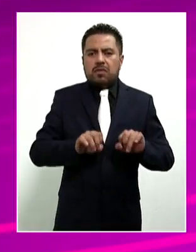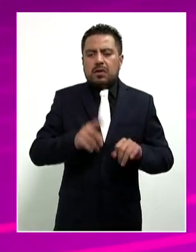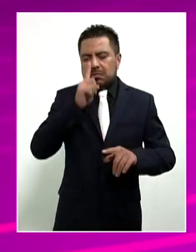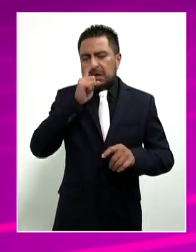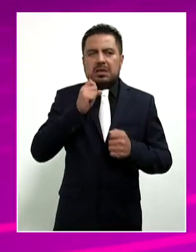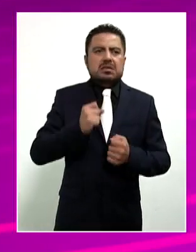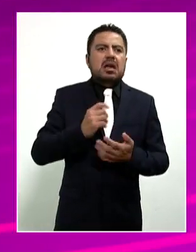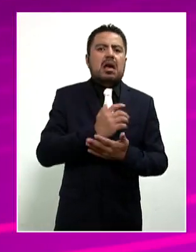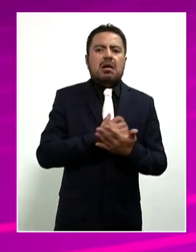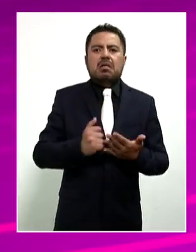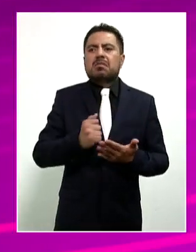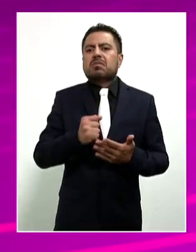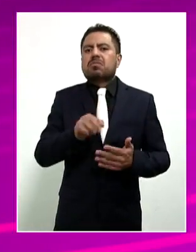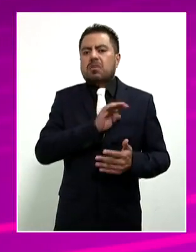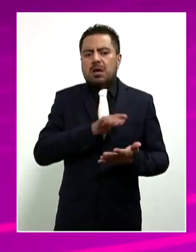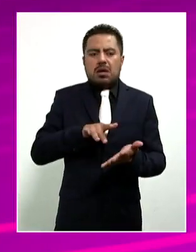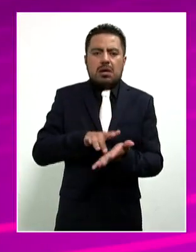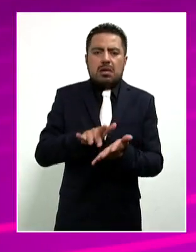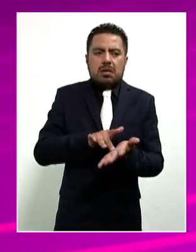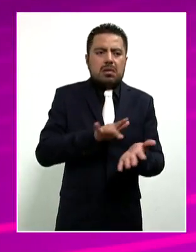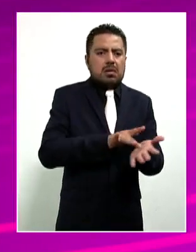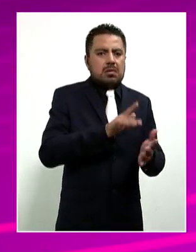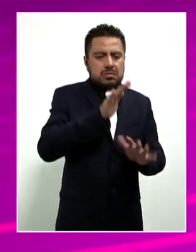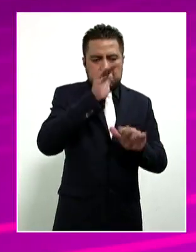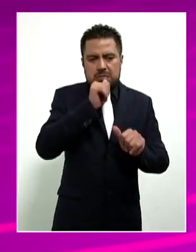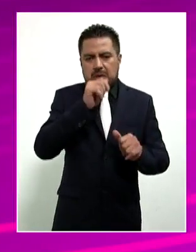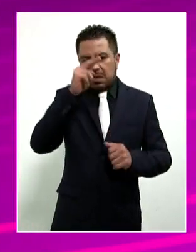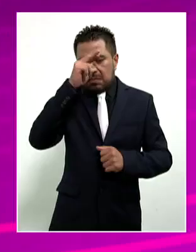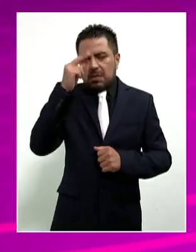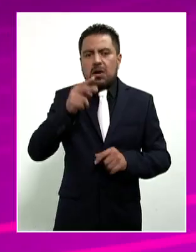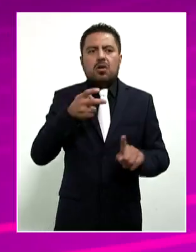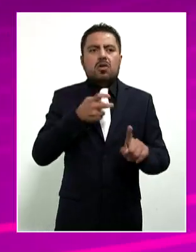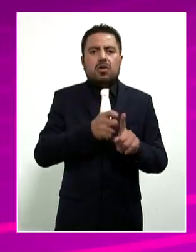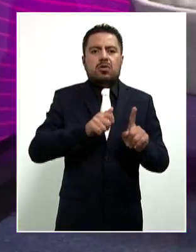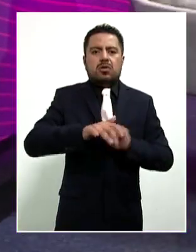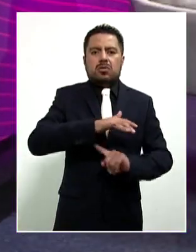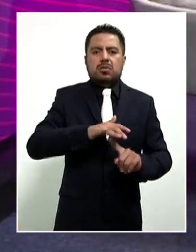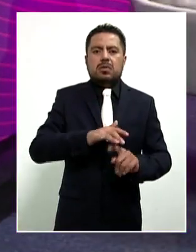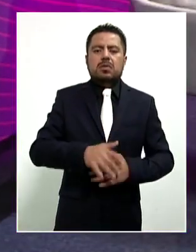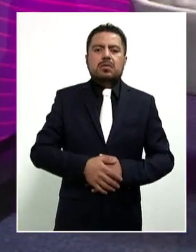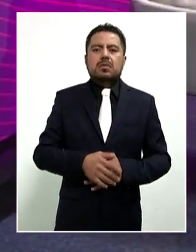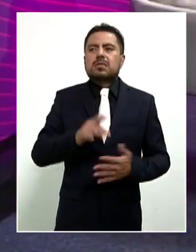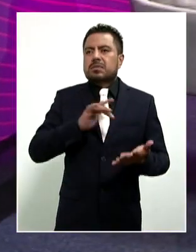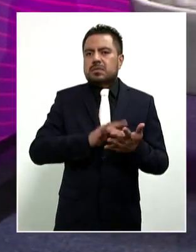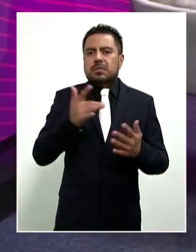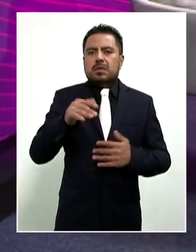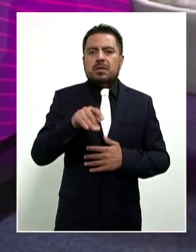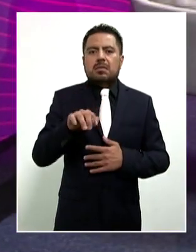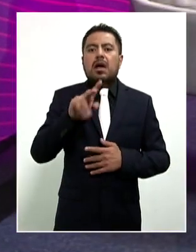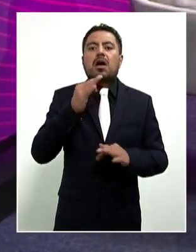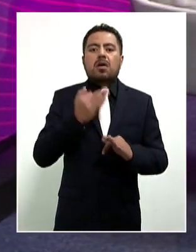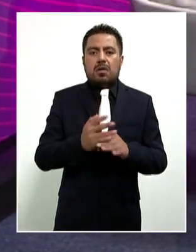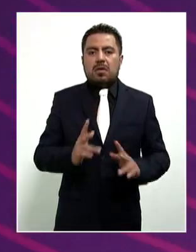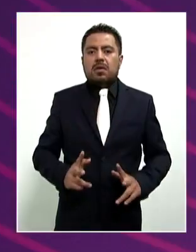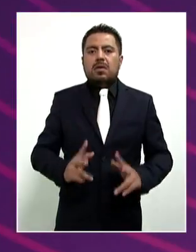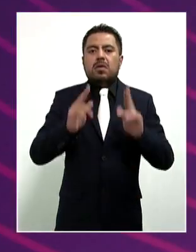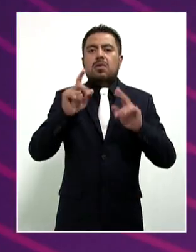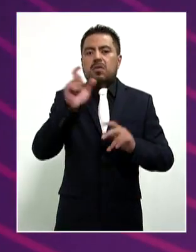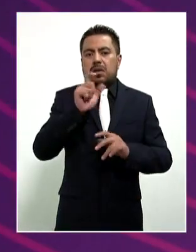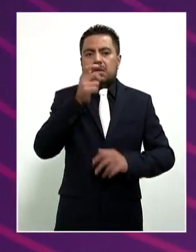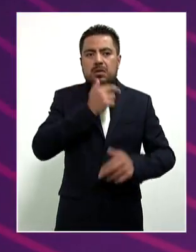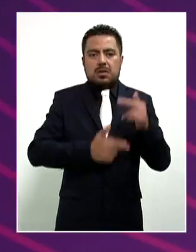asegurar que apoyemos adecuadamente a México frente a este contexto. Gracias, Marc. Vamos a ir a una pausa y